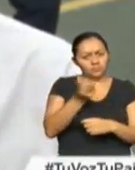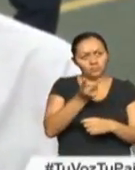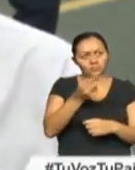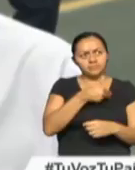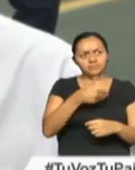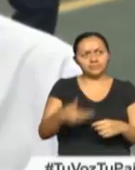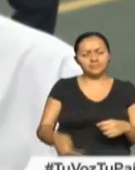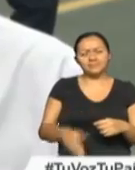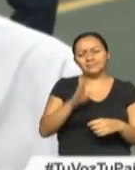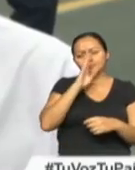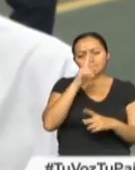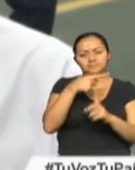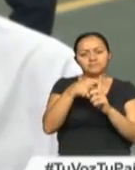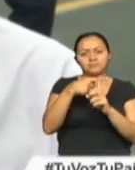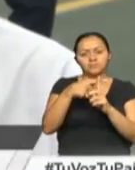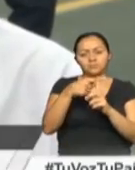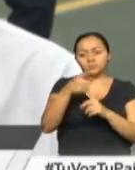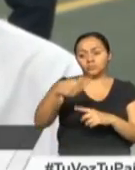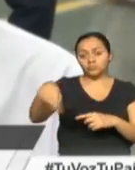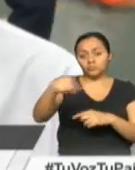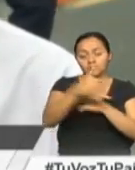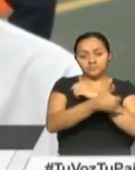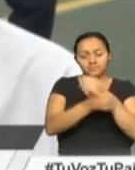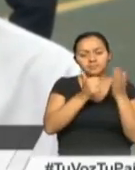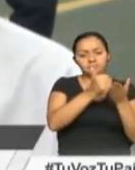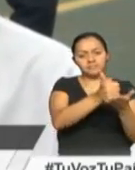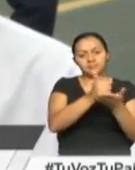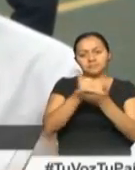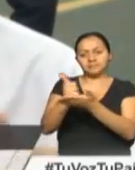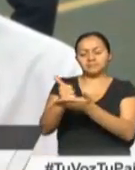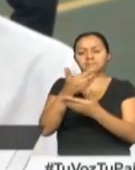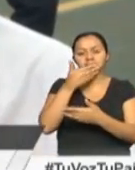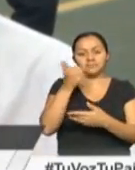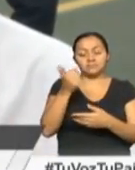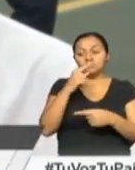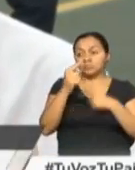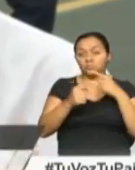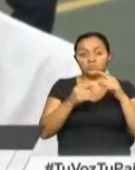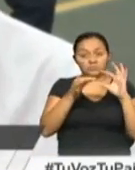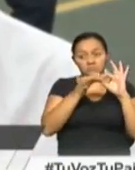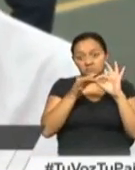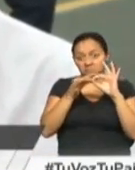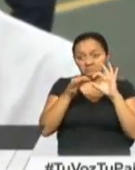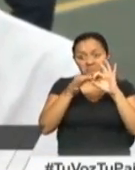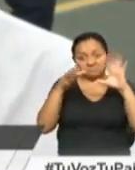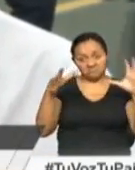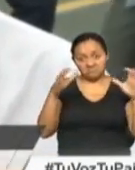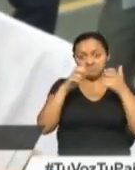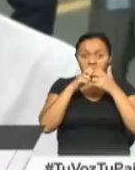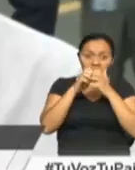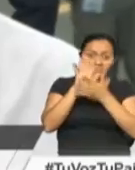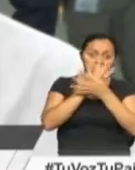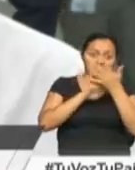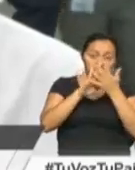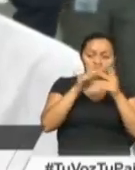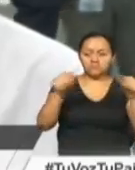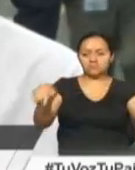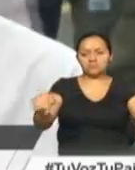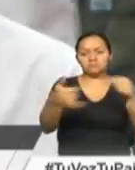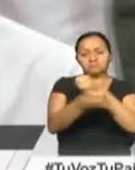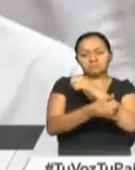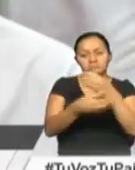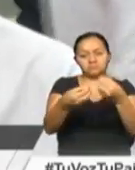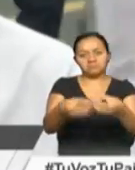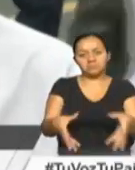presidentes, son los pueblos los que salen beneficiados. Cuando no hay relaciones, cuando hay conflictos, son los pueblos los que